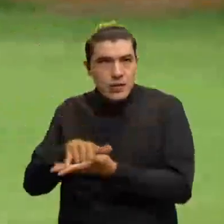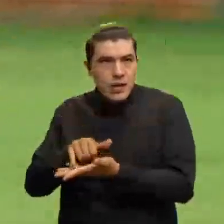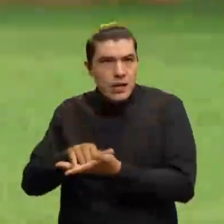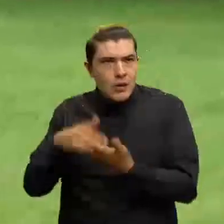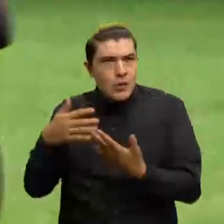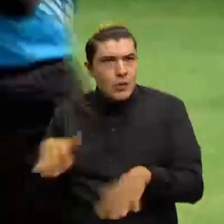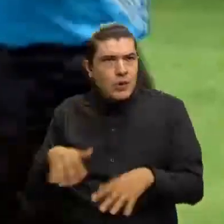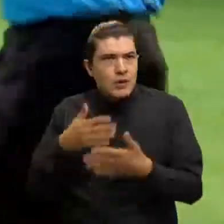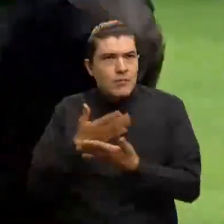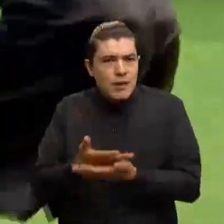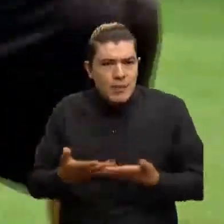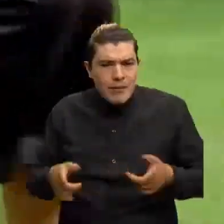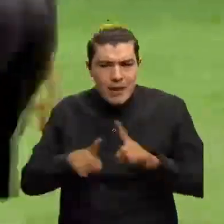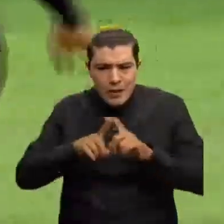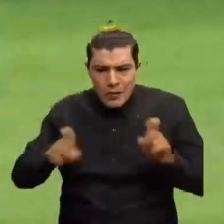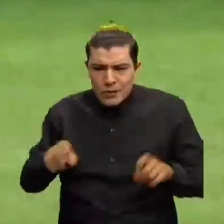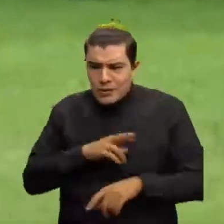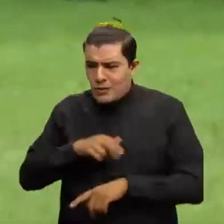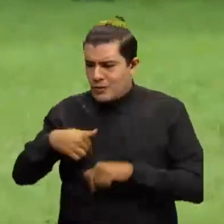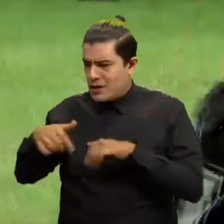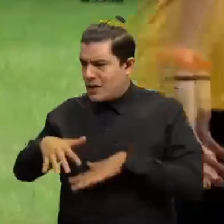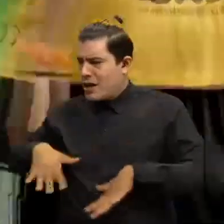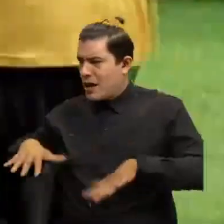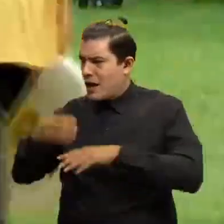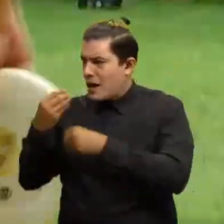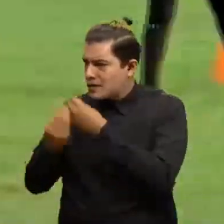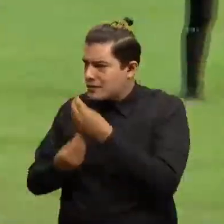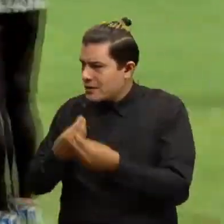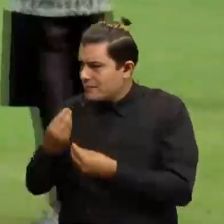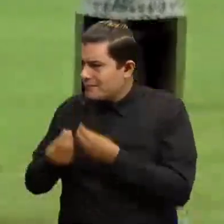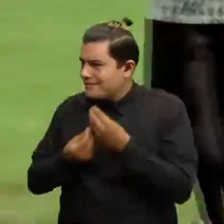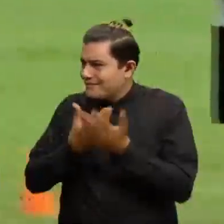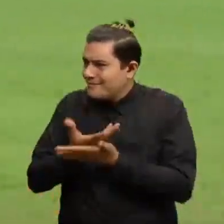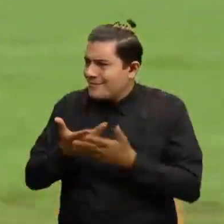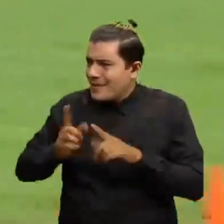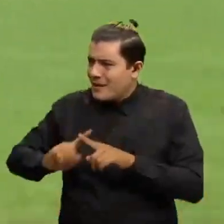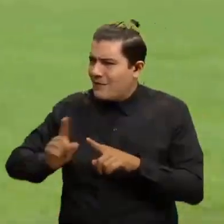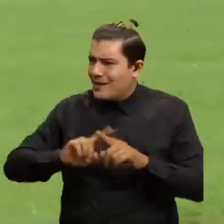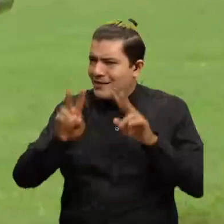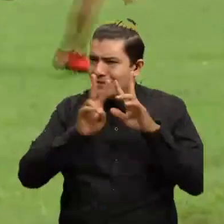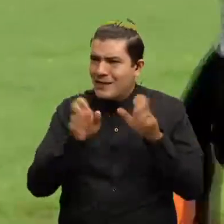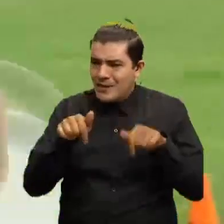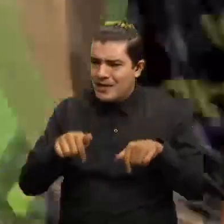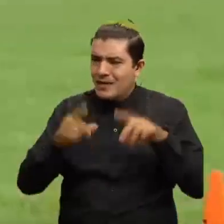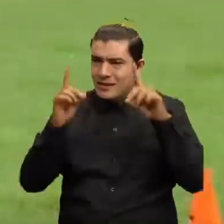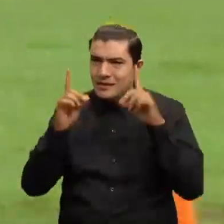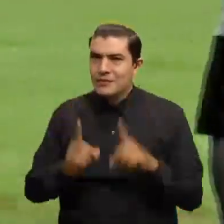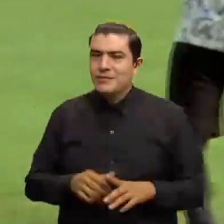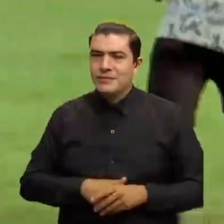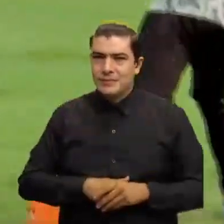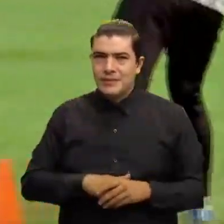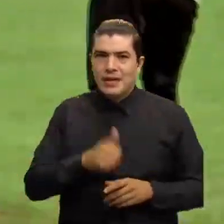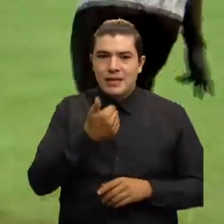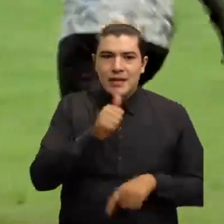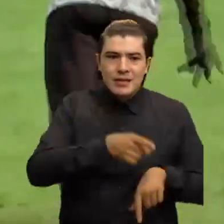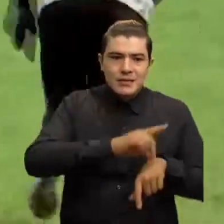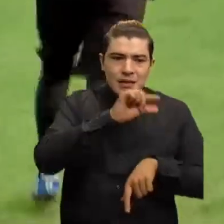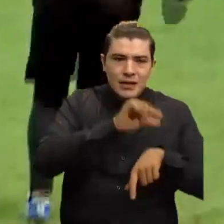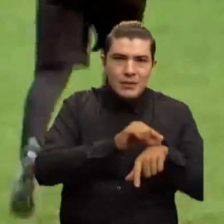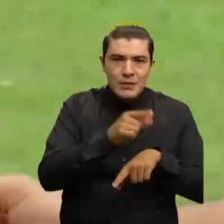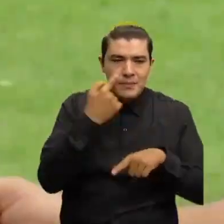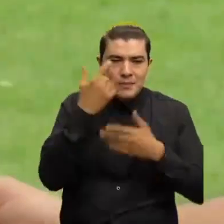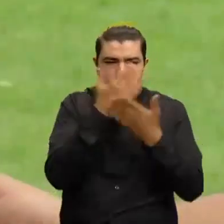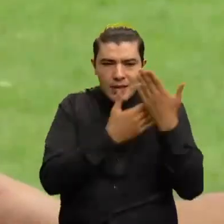muchas cosas que hacemos acá, como, sí, este tema para tomar decisiones dentro de la cancha, 10 segundos para